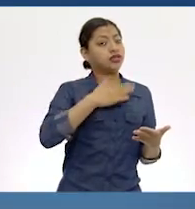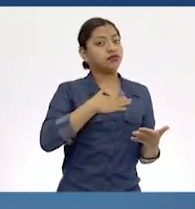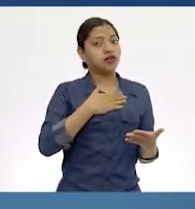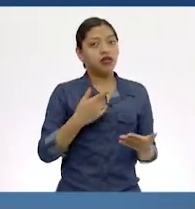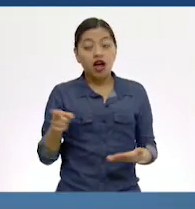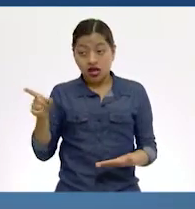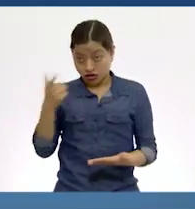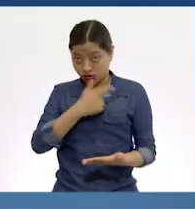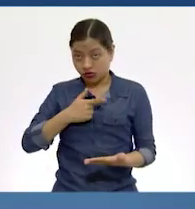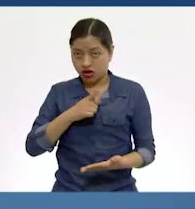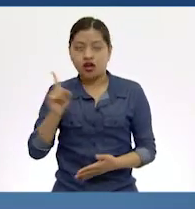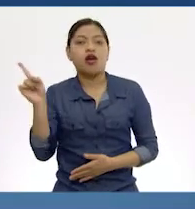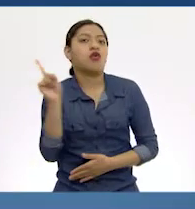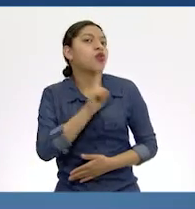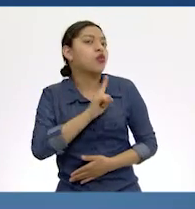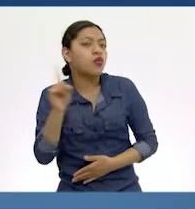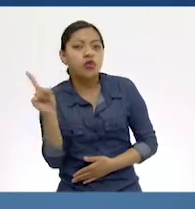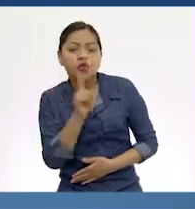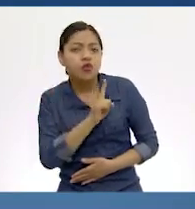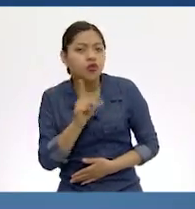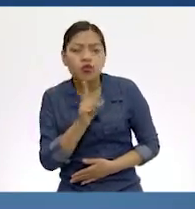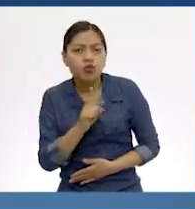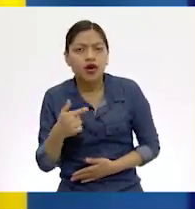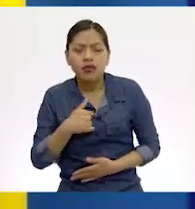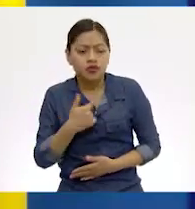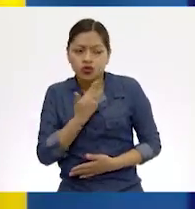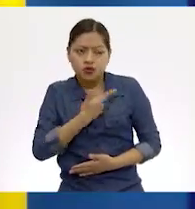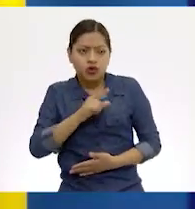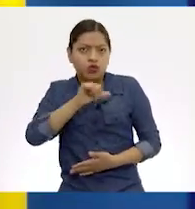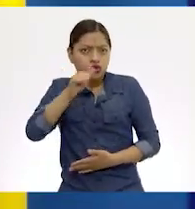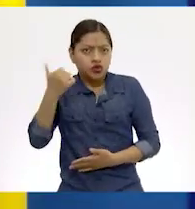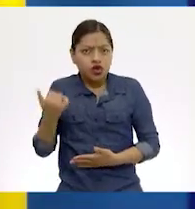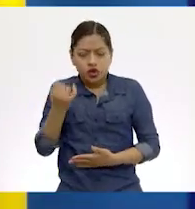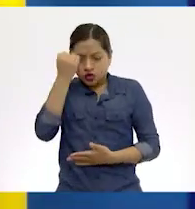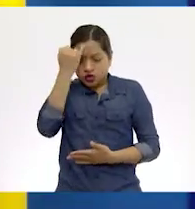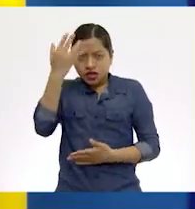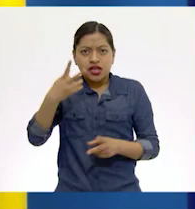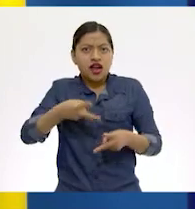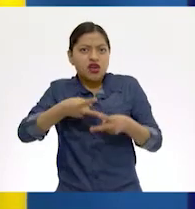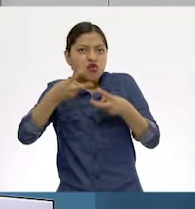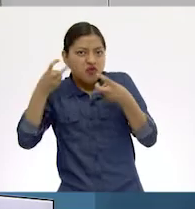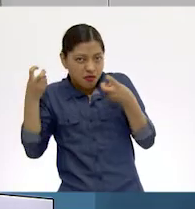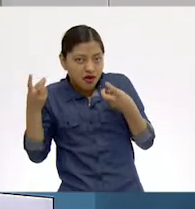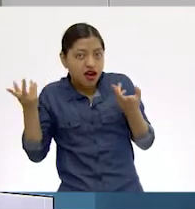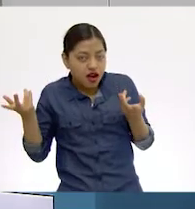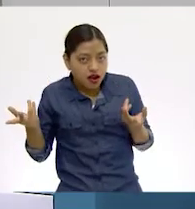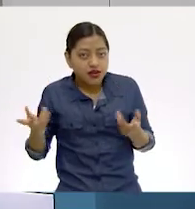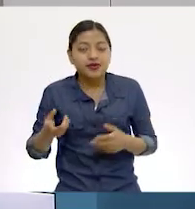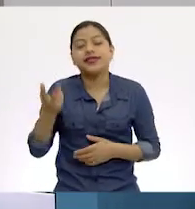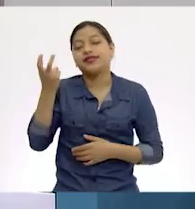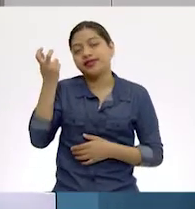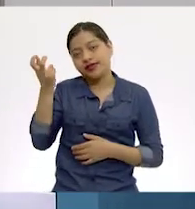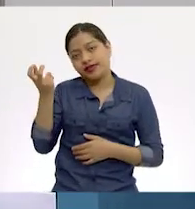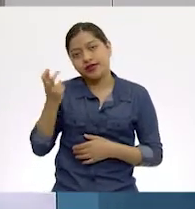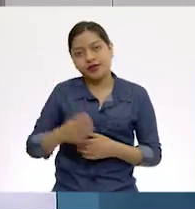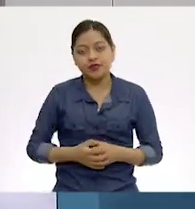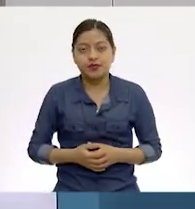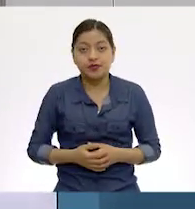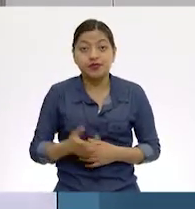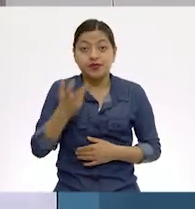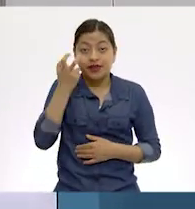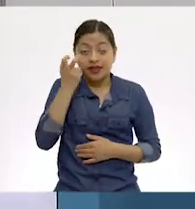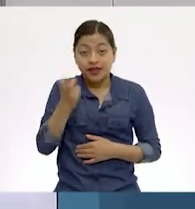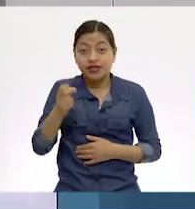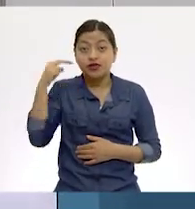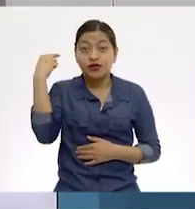¡No! ¡Claro que no, maestro! No, eso sería como robar, ¿no? Así es. Y